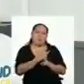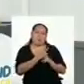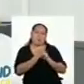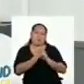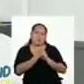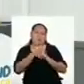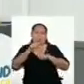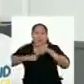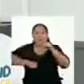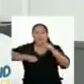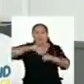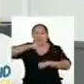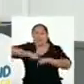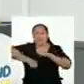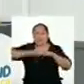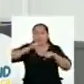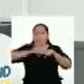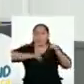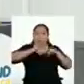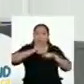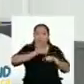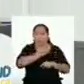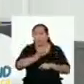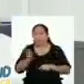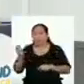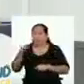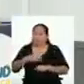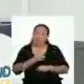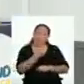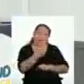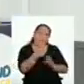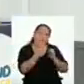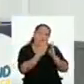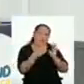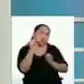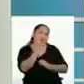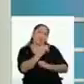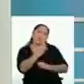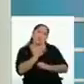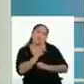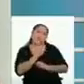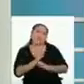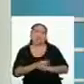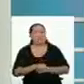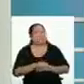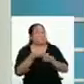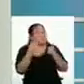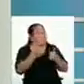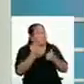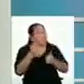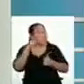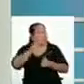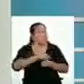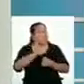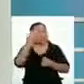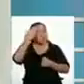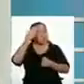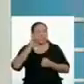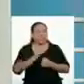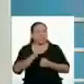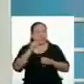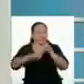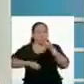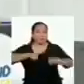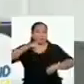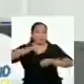primo para poder ir a todos lados. Solo unos días. Y además él no lo usaba tanto. Qué bueno, Yeremis. No sabía que te gusta